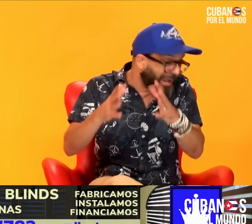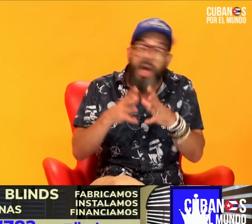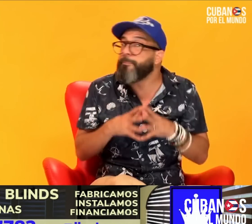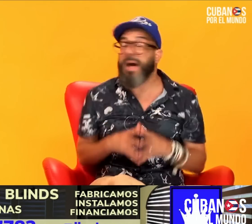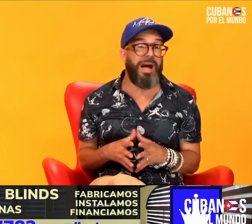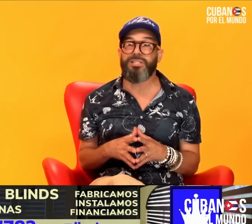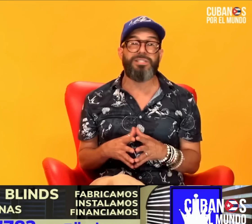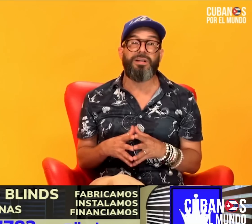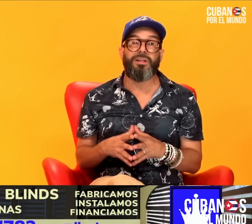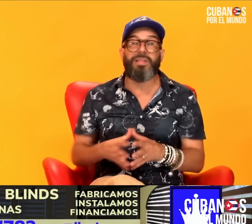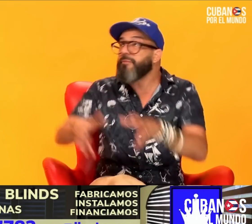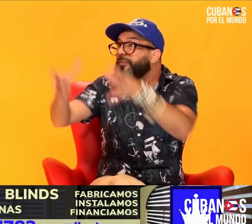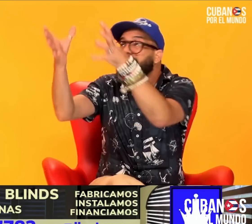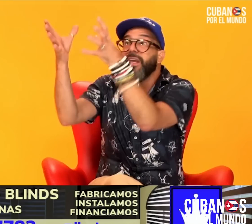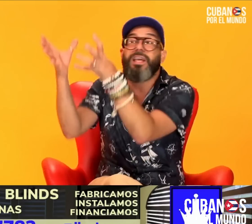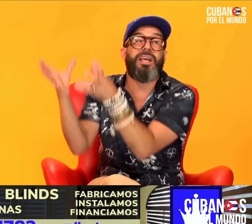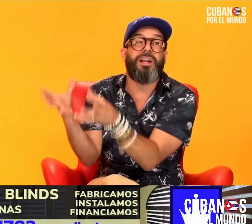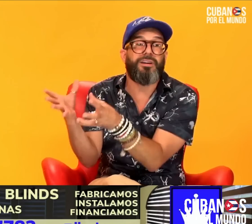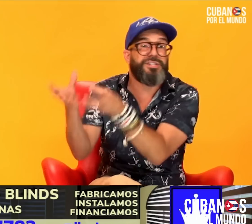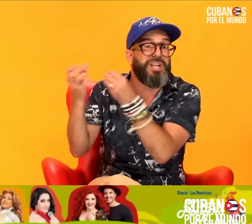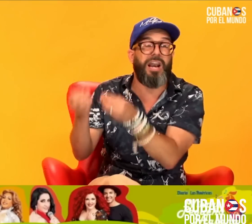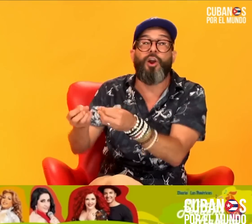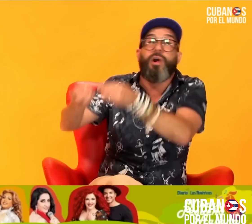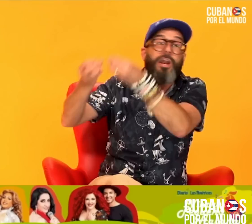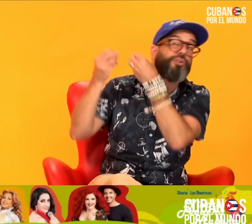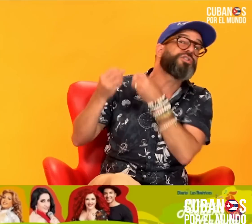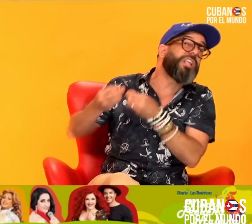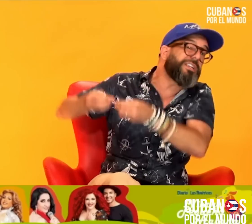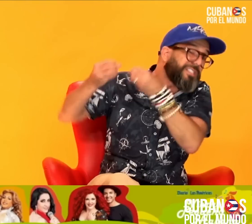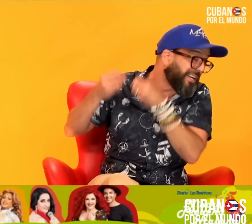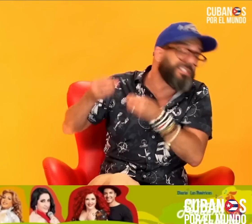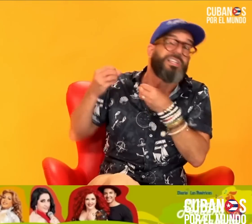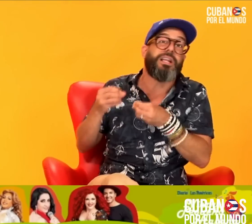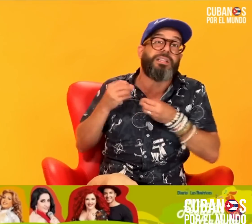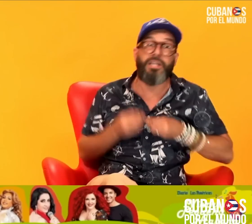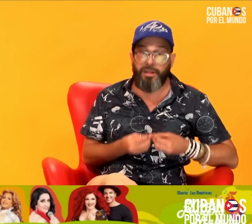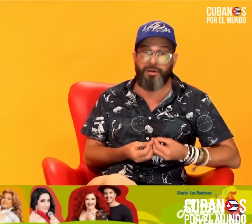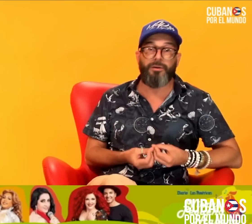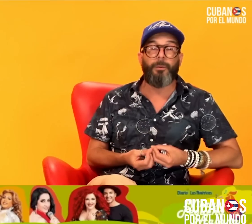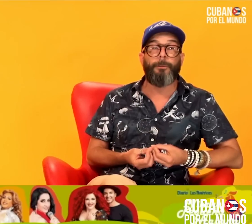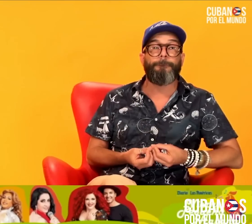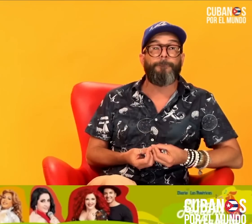que es capaz de fingir ser lo que nos dicen sentir,